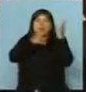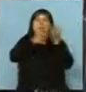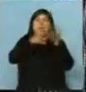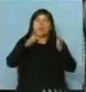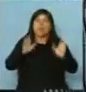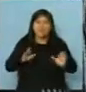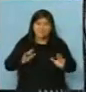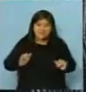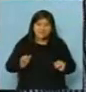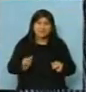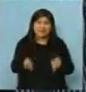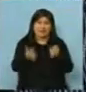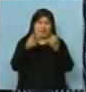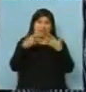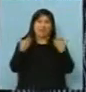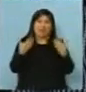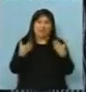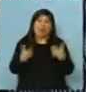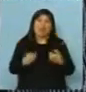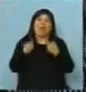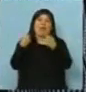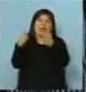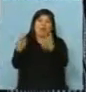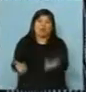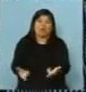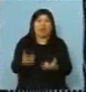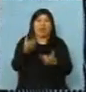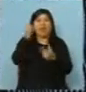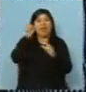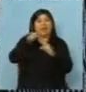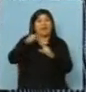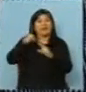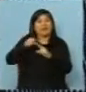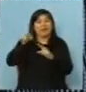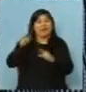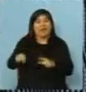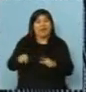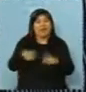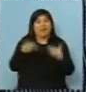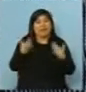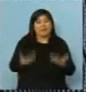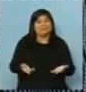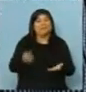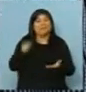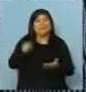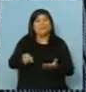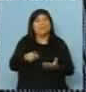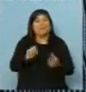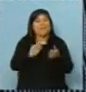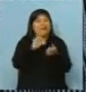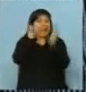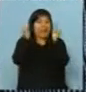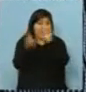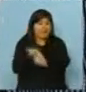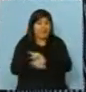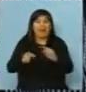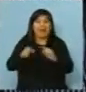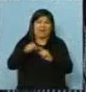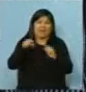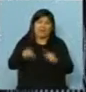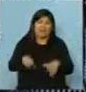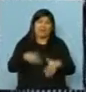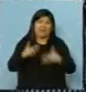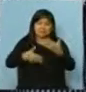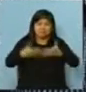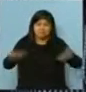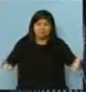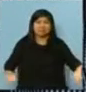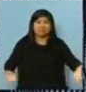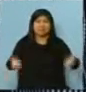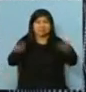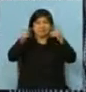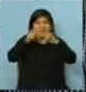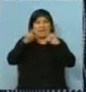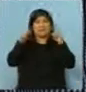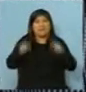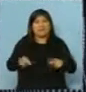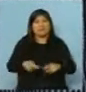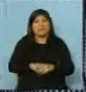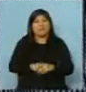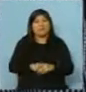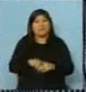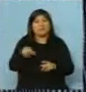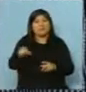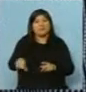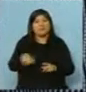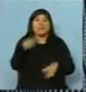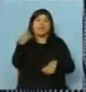realmente servirle no solo a la Quiaca, primero va a cambiar, va a explotar la Quiaca en el buen sentido, ¿no?, en